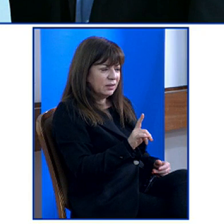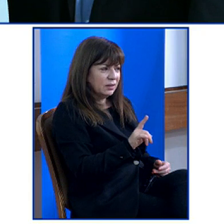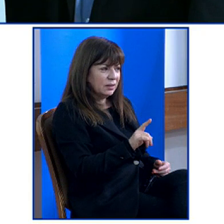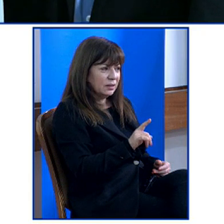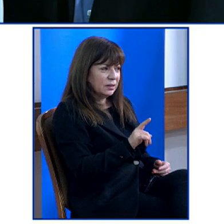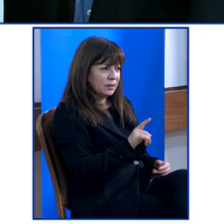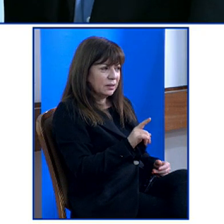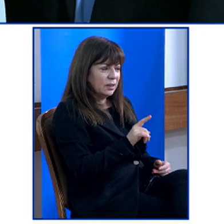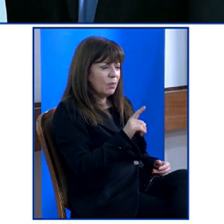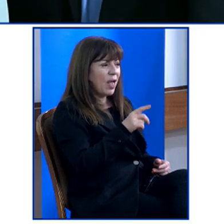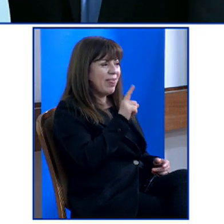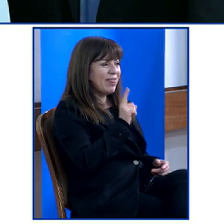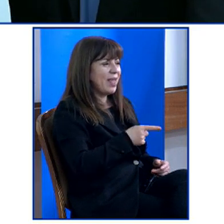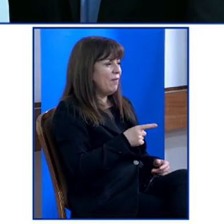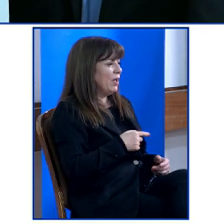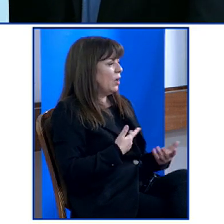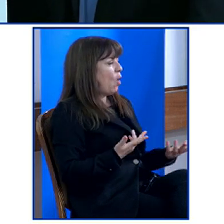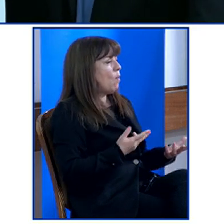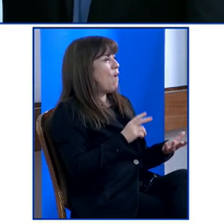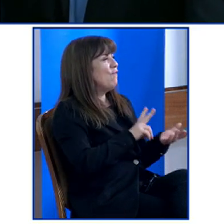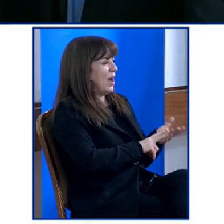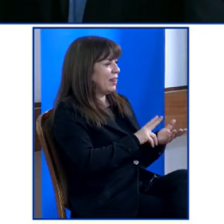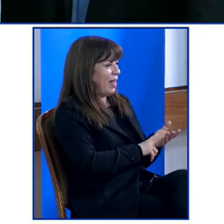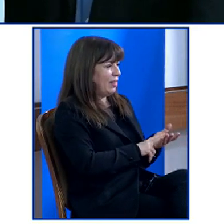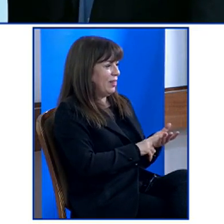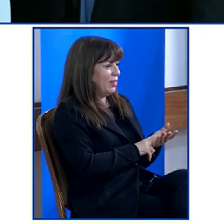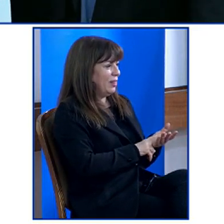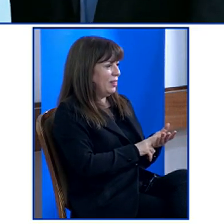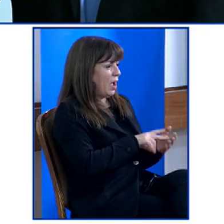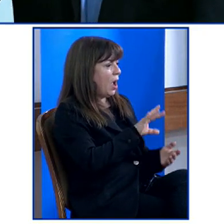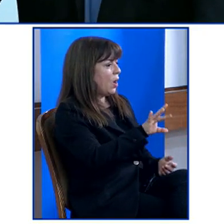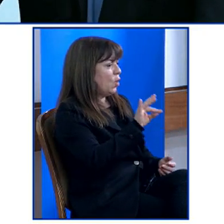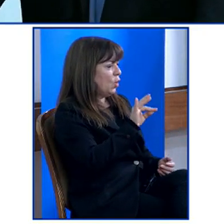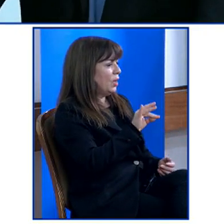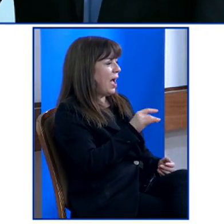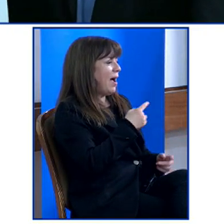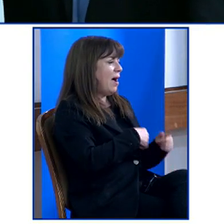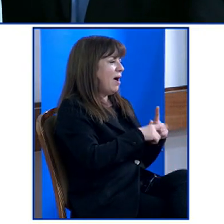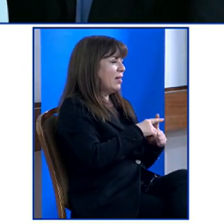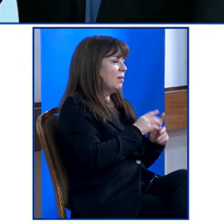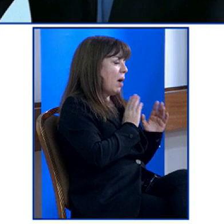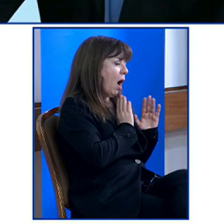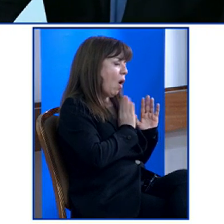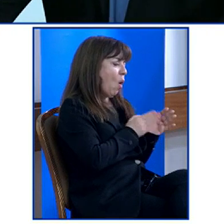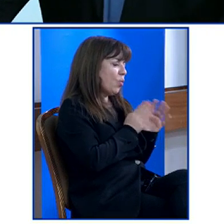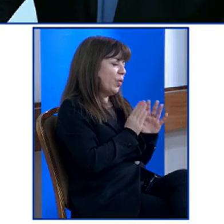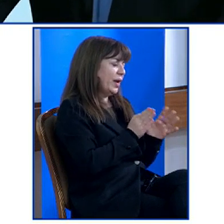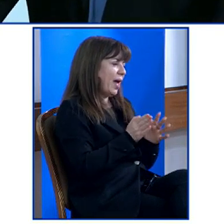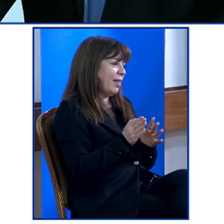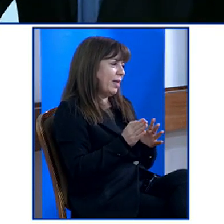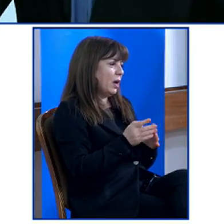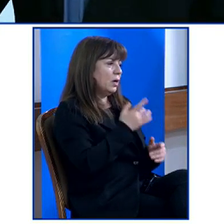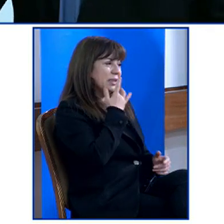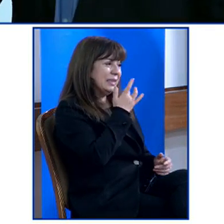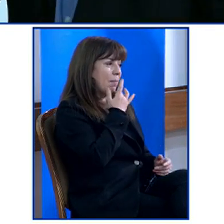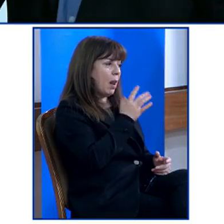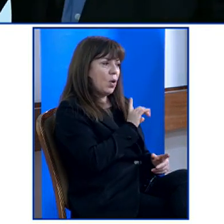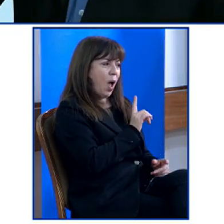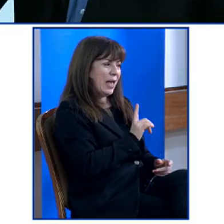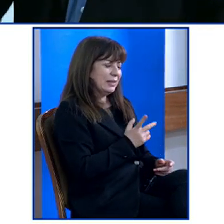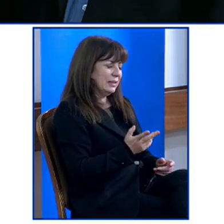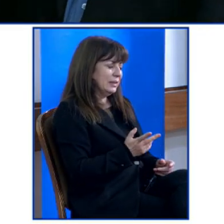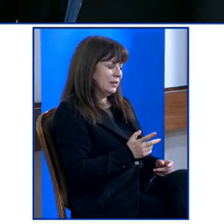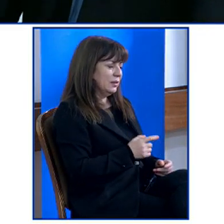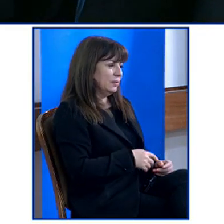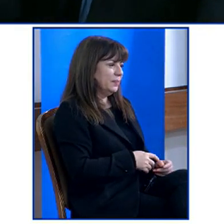registros con todos los datos y en forma ordenada no es tan simple.